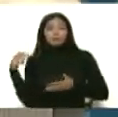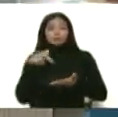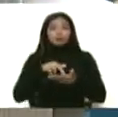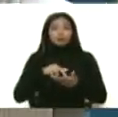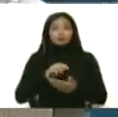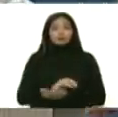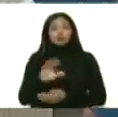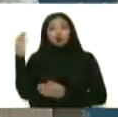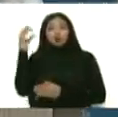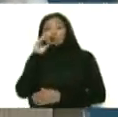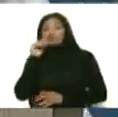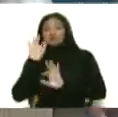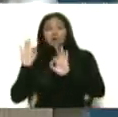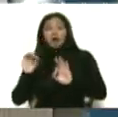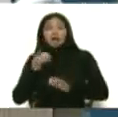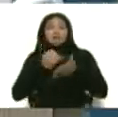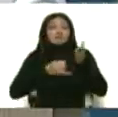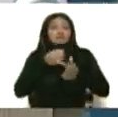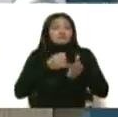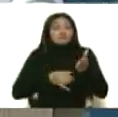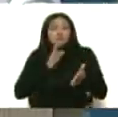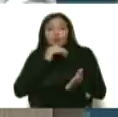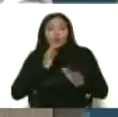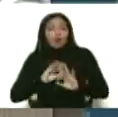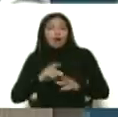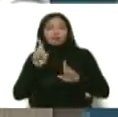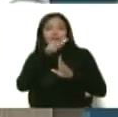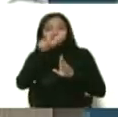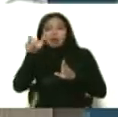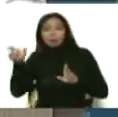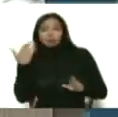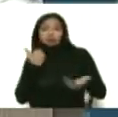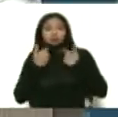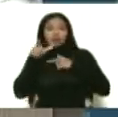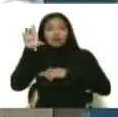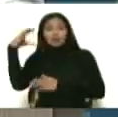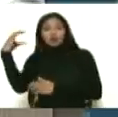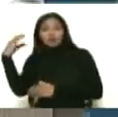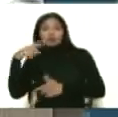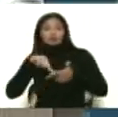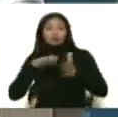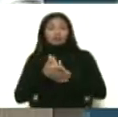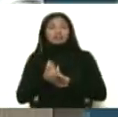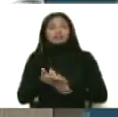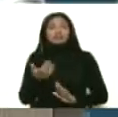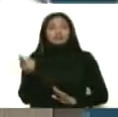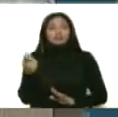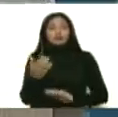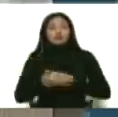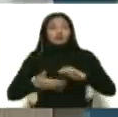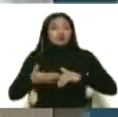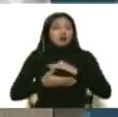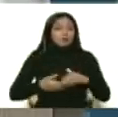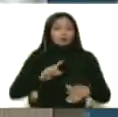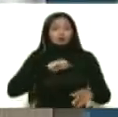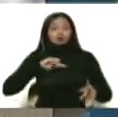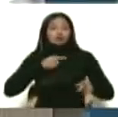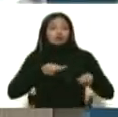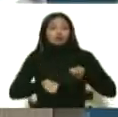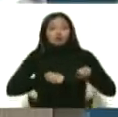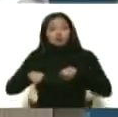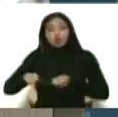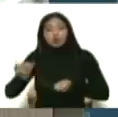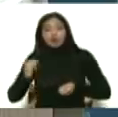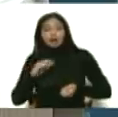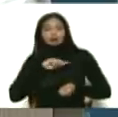epidemia, ni siquiera se está haciendo un registro adecuado de los casos y eso significa un riesgo para el control